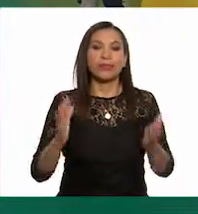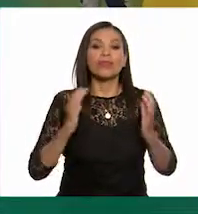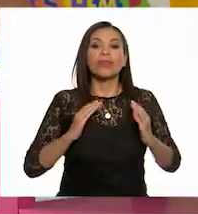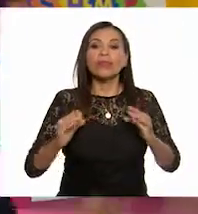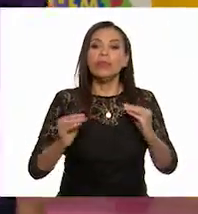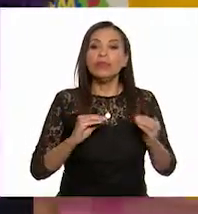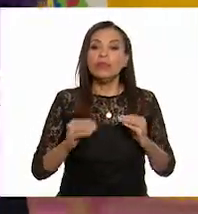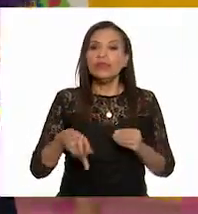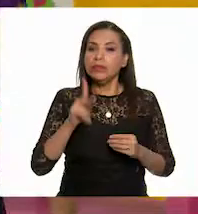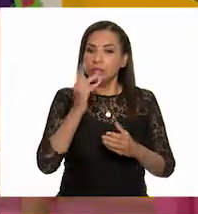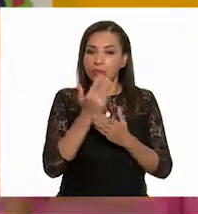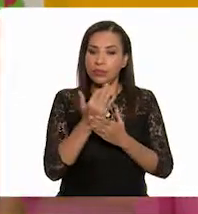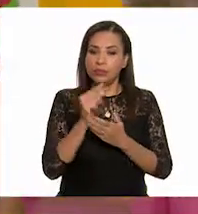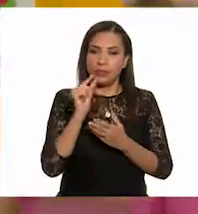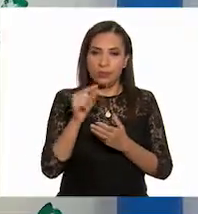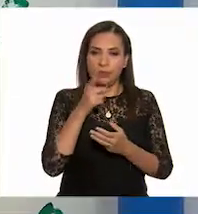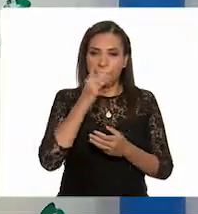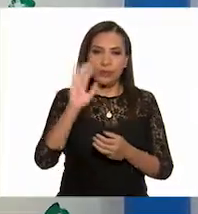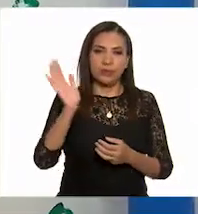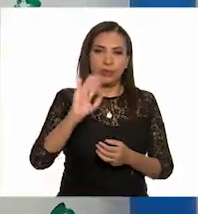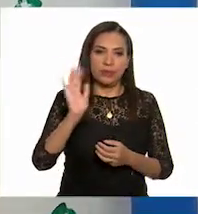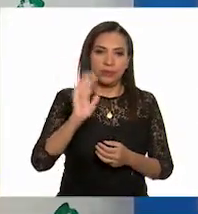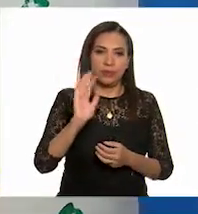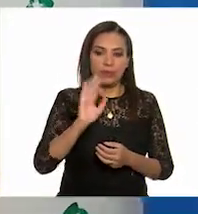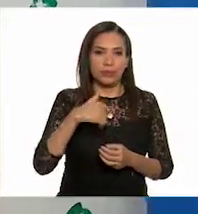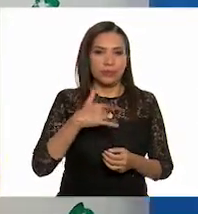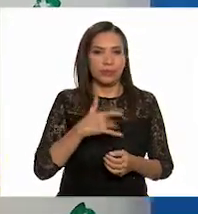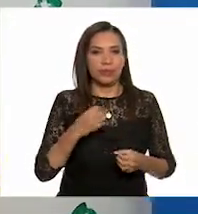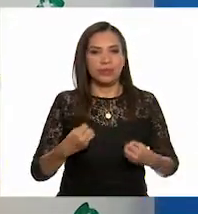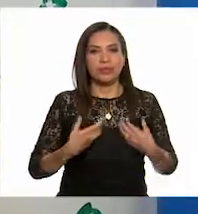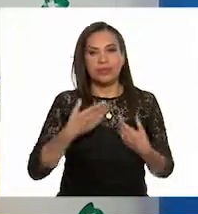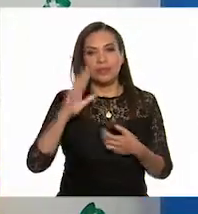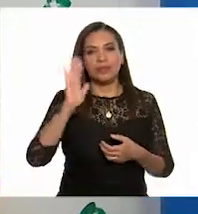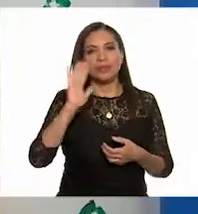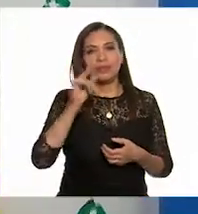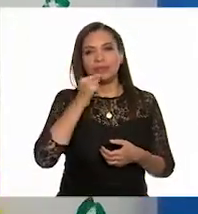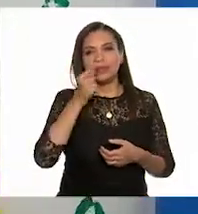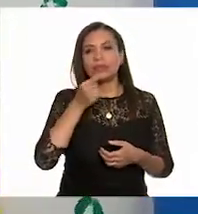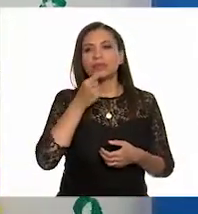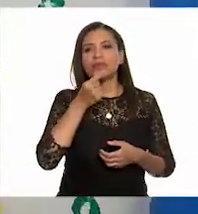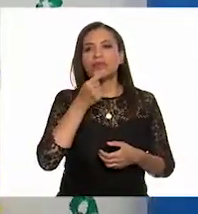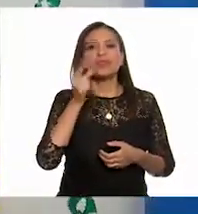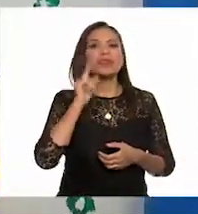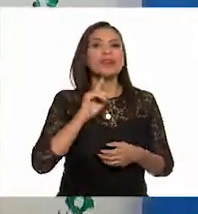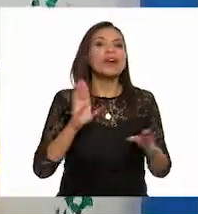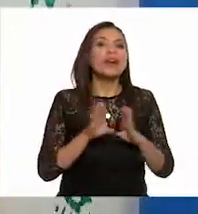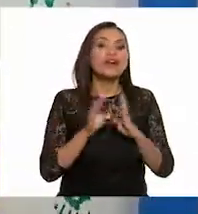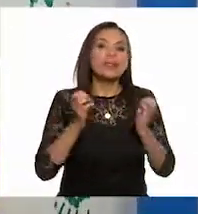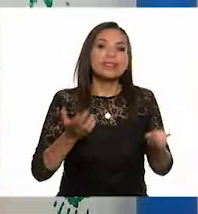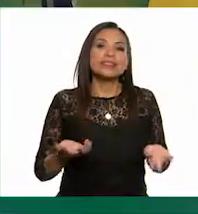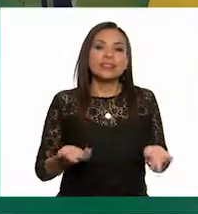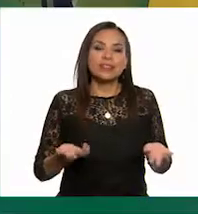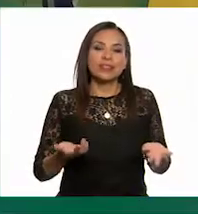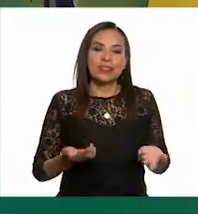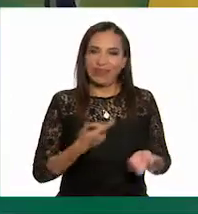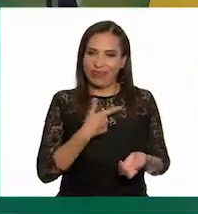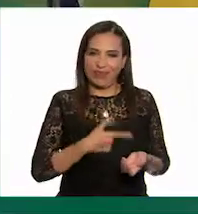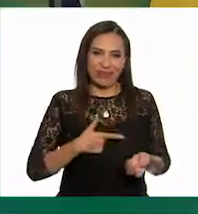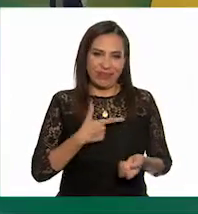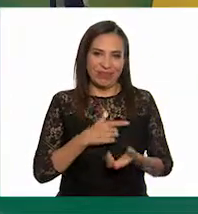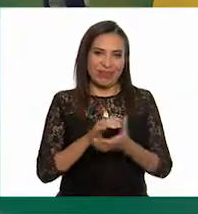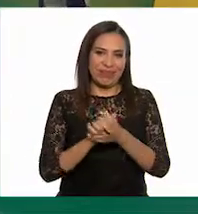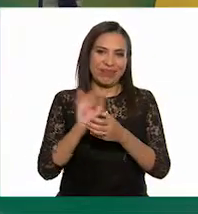motor? Bueno, pero espérame primero, déjame saludar porque con la emoción ya nos saludan los niños y niñas. ¿Cómo están? ¡Qué